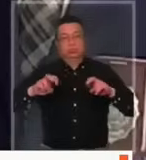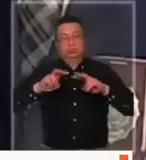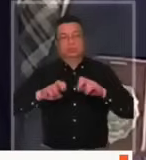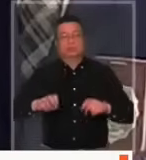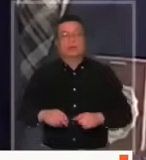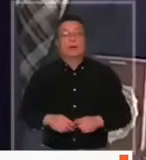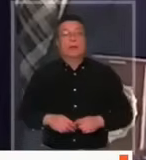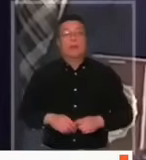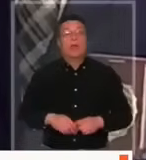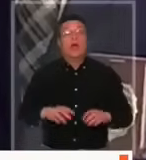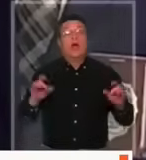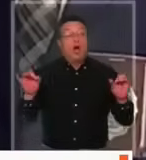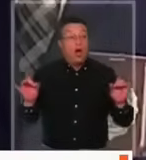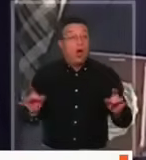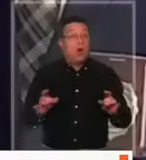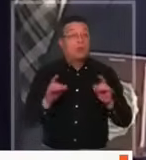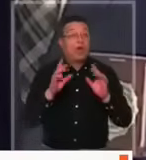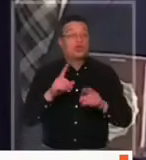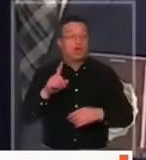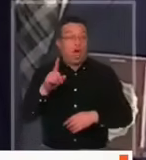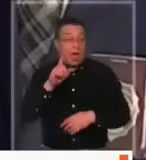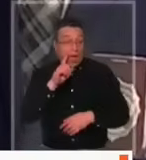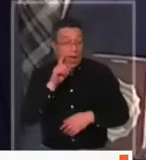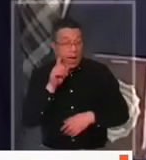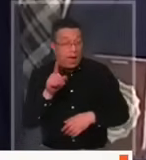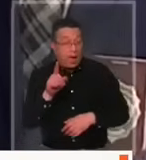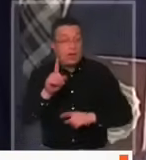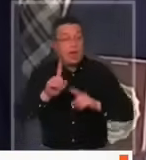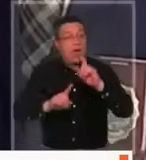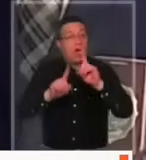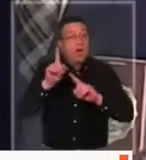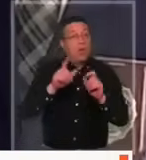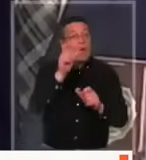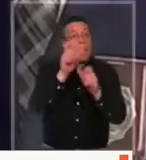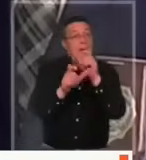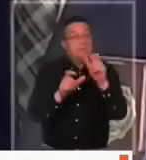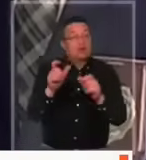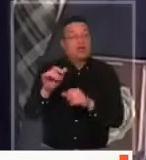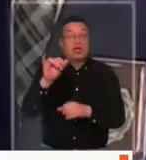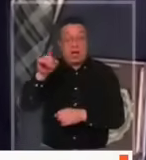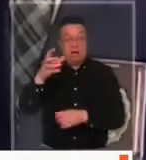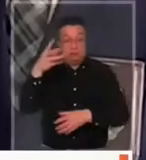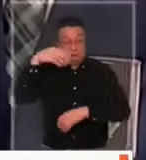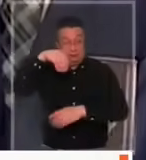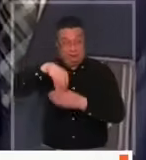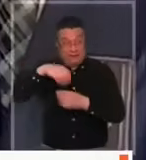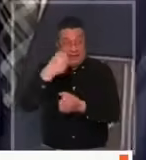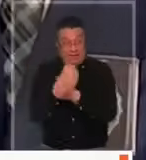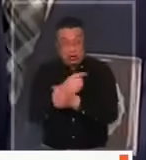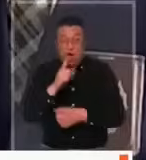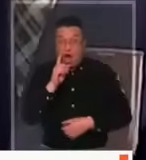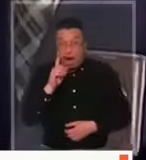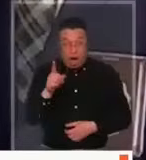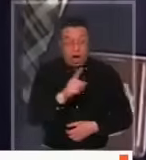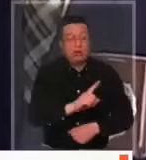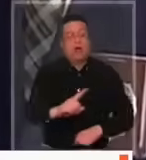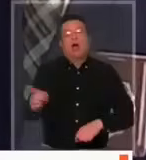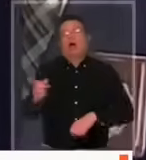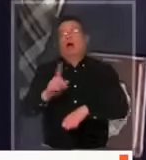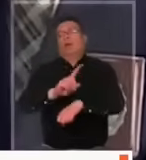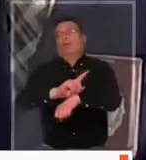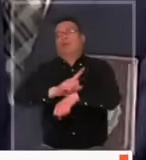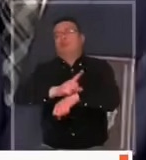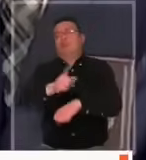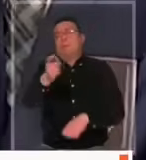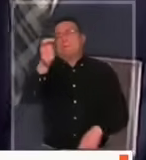Si en el caso de que hubiese alguna persona de la institución involucrada en alguno de estos hechos, créame que no nos vamos a demorar ni